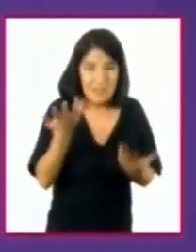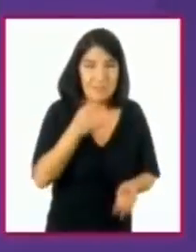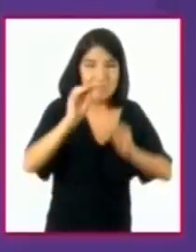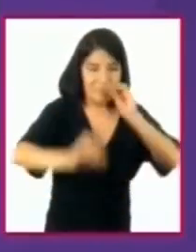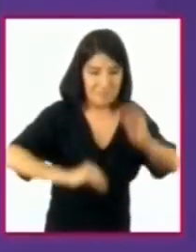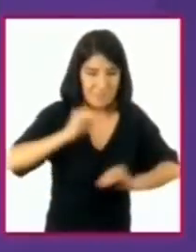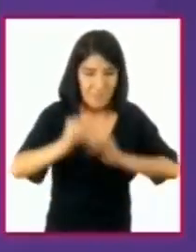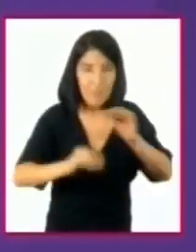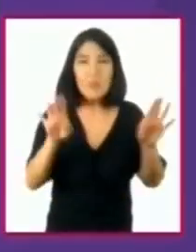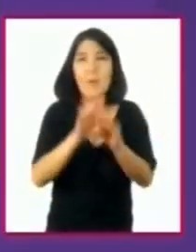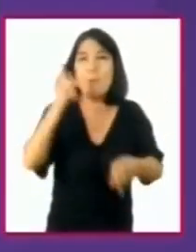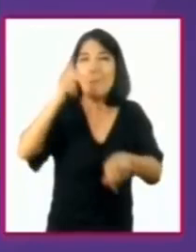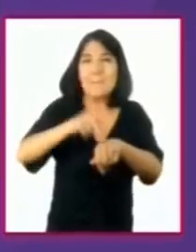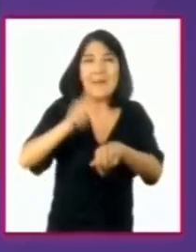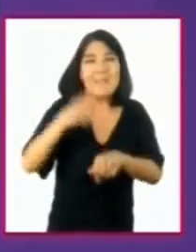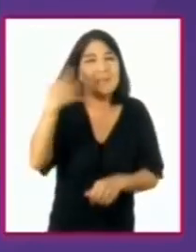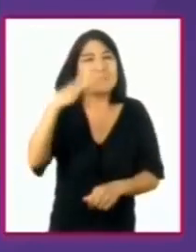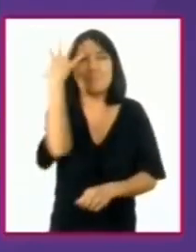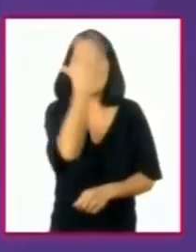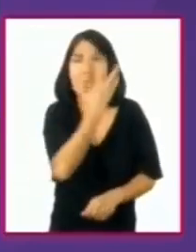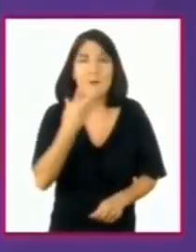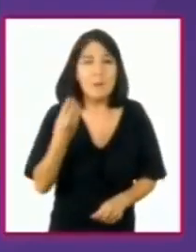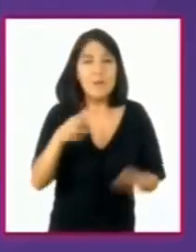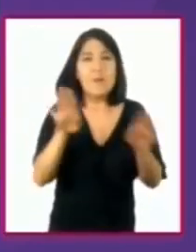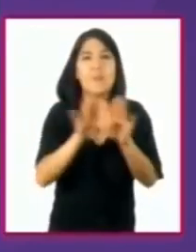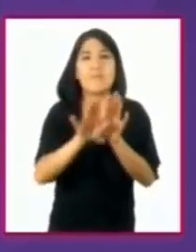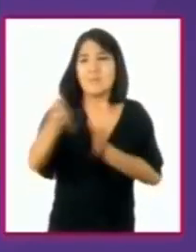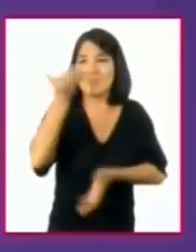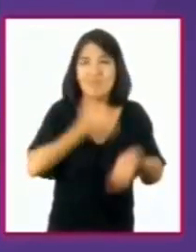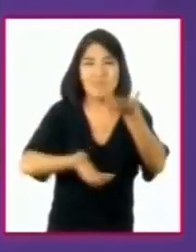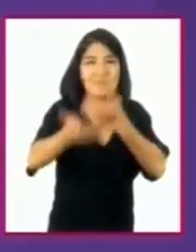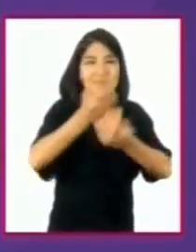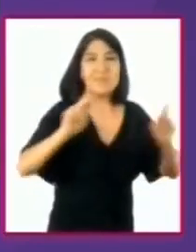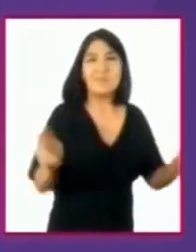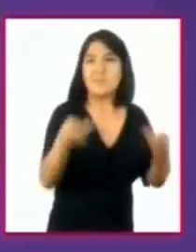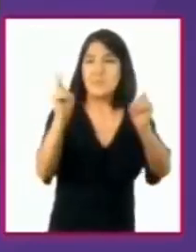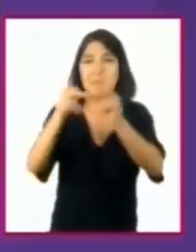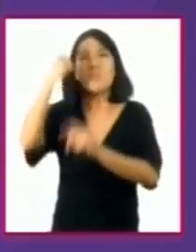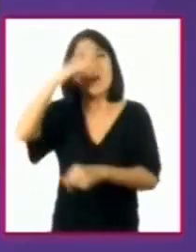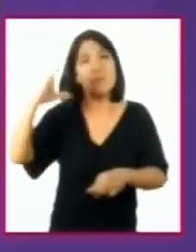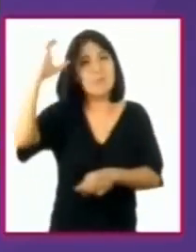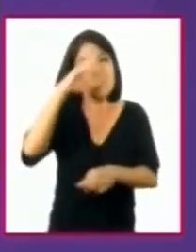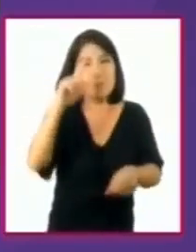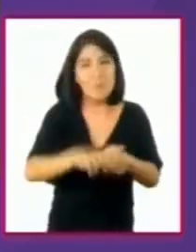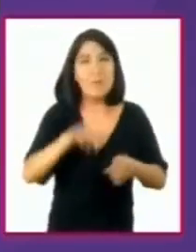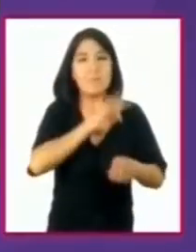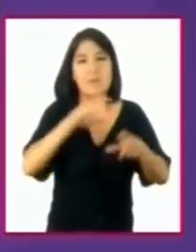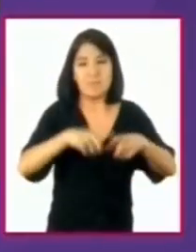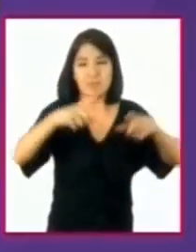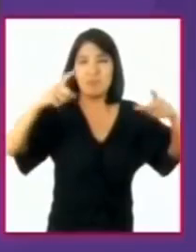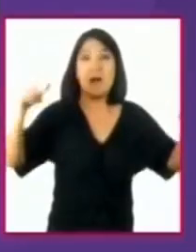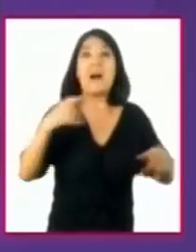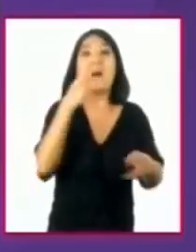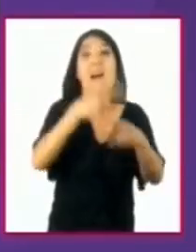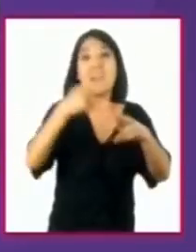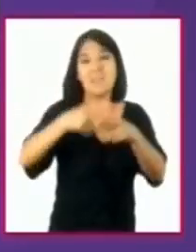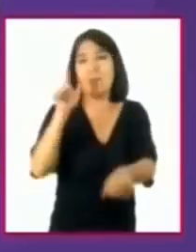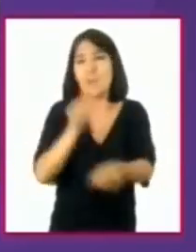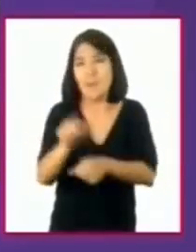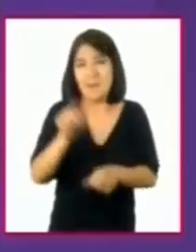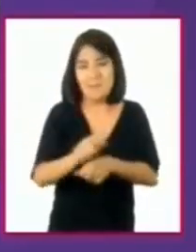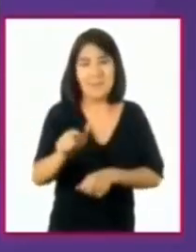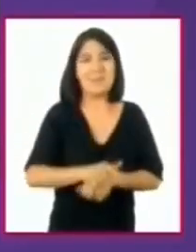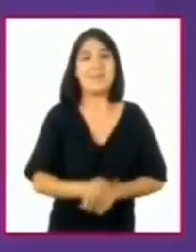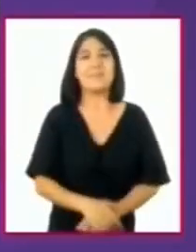talla de obsidiana y mantener un intercambio comercial y cultural que se extendió hasta Guatemala.